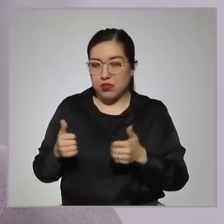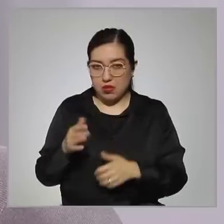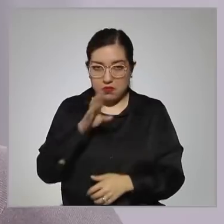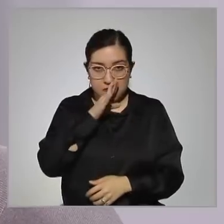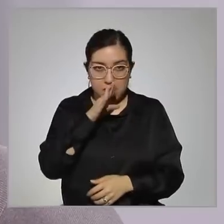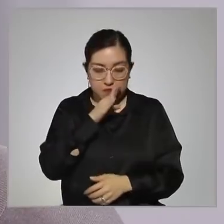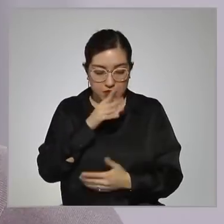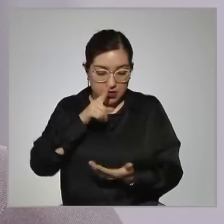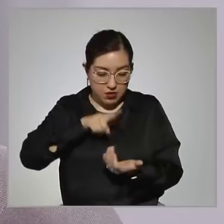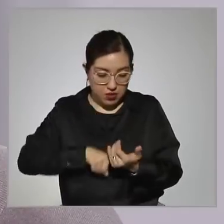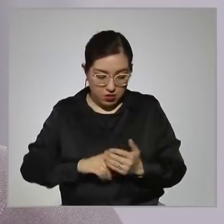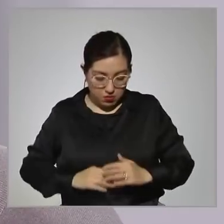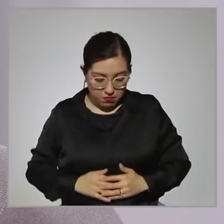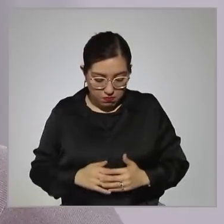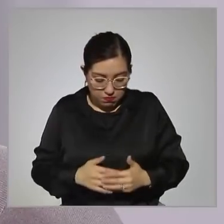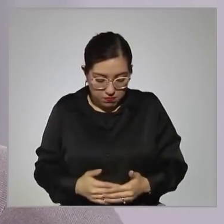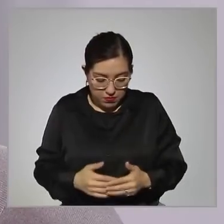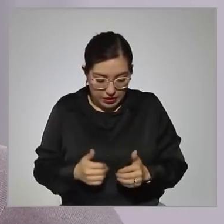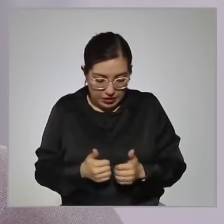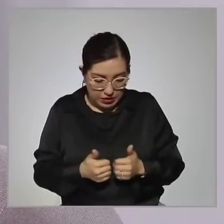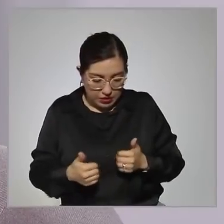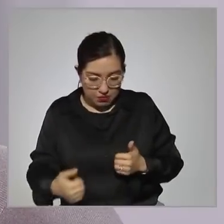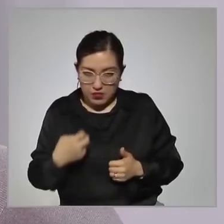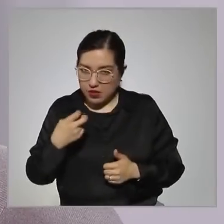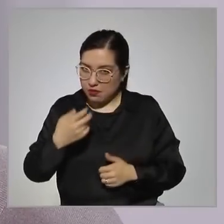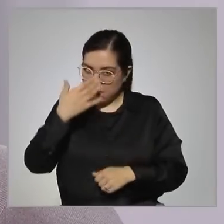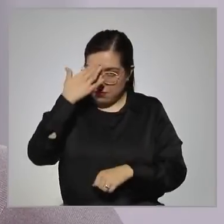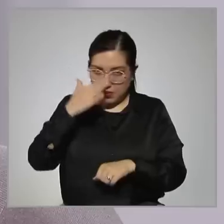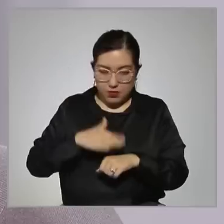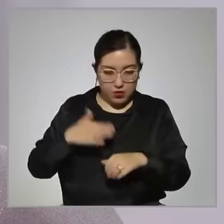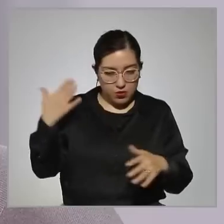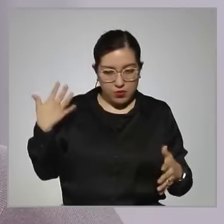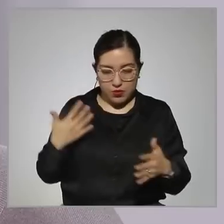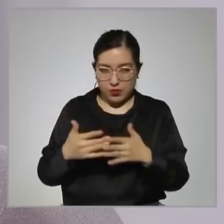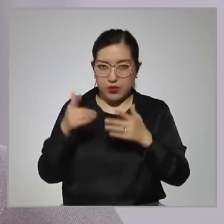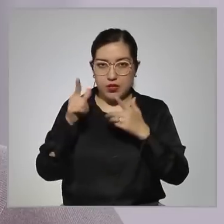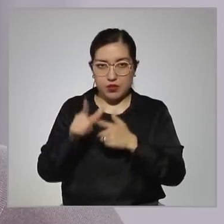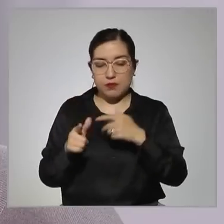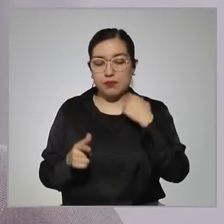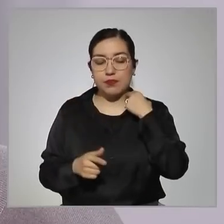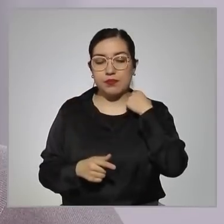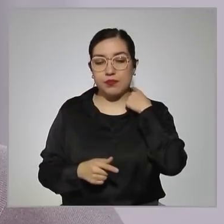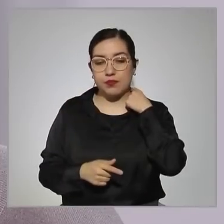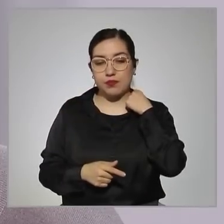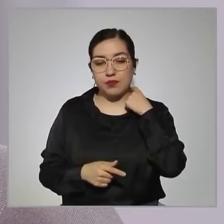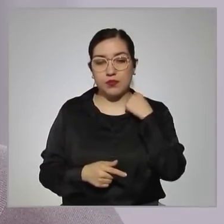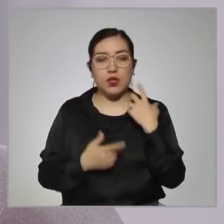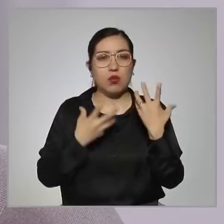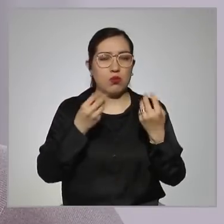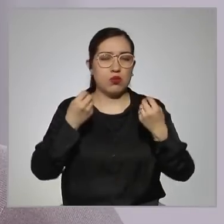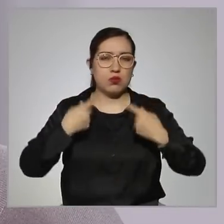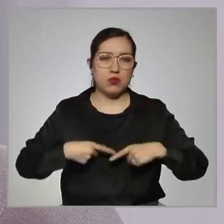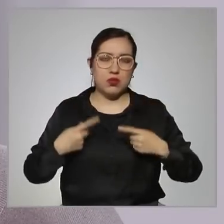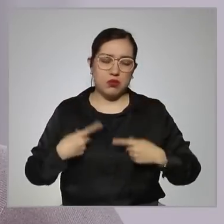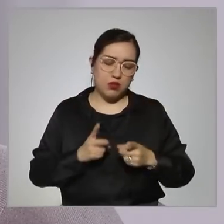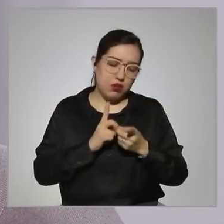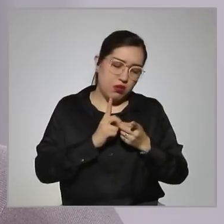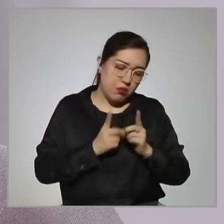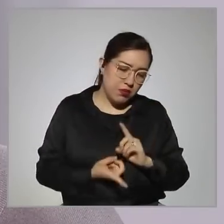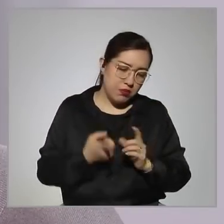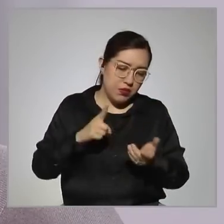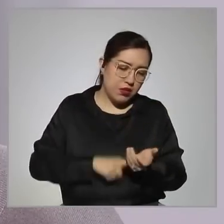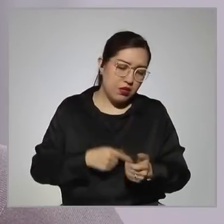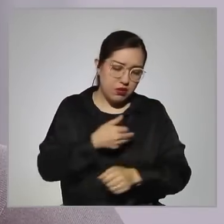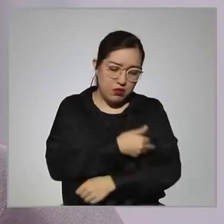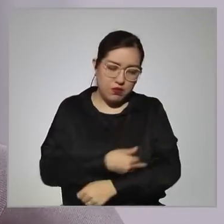nuestra madre, y esas cosas nunca se dejan atrás. Pues sí, hay muchas personas que se deprimen dentro de mi misma familia, y